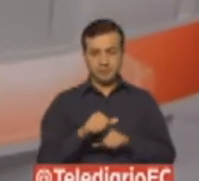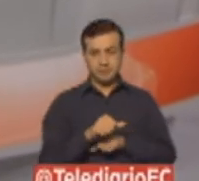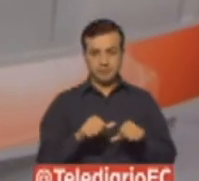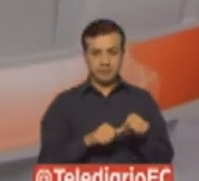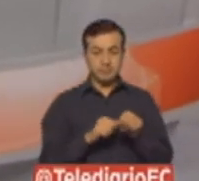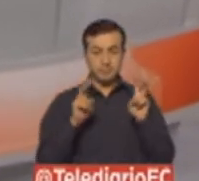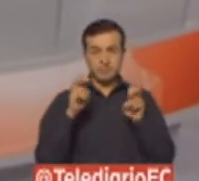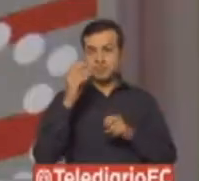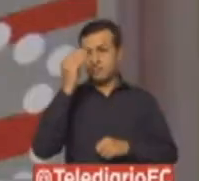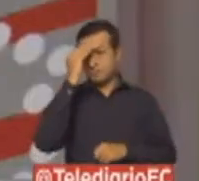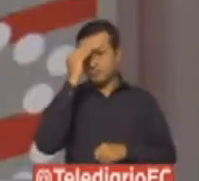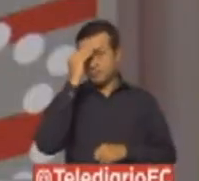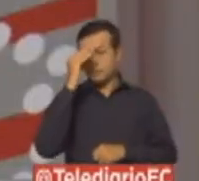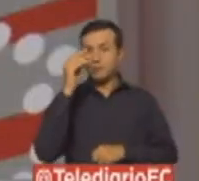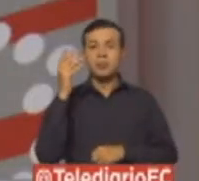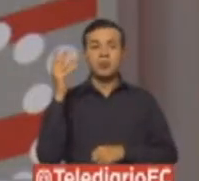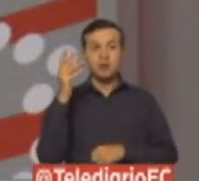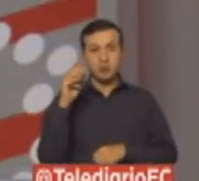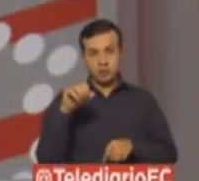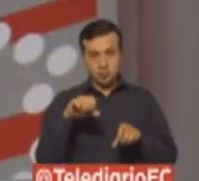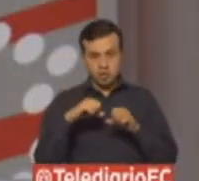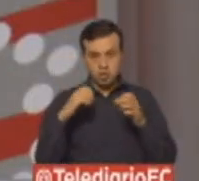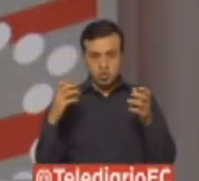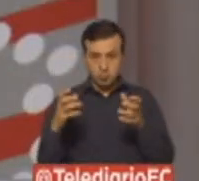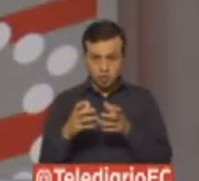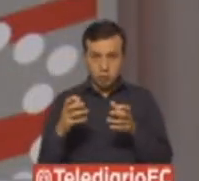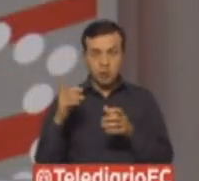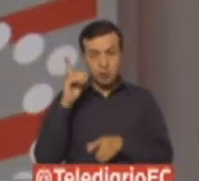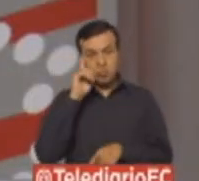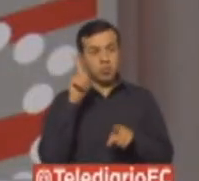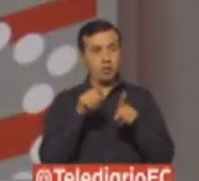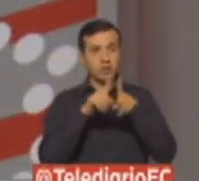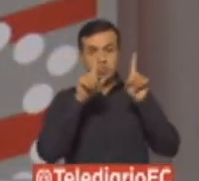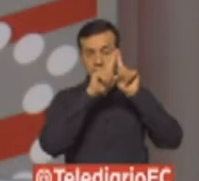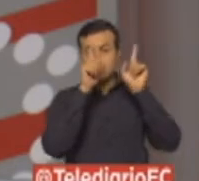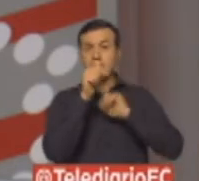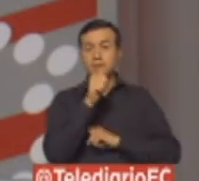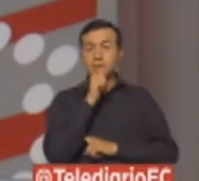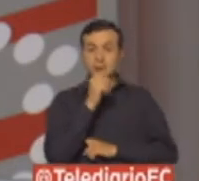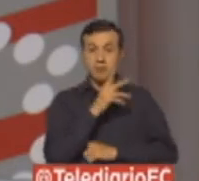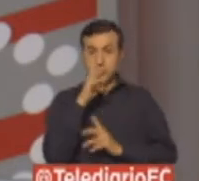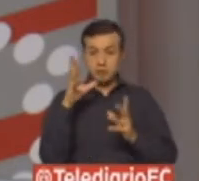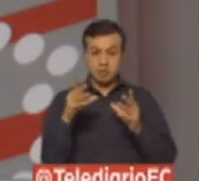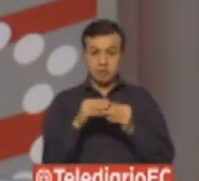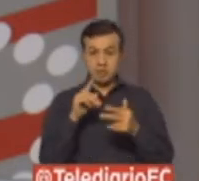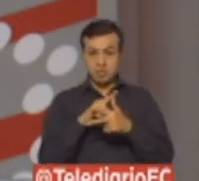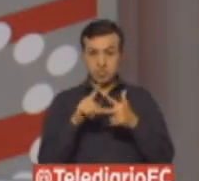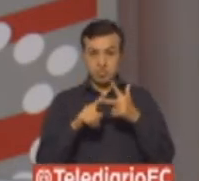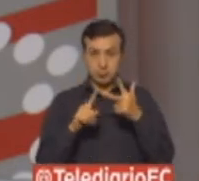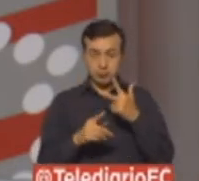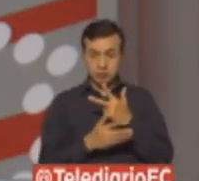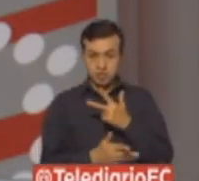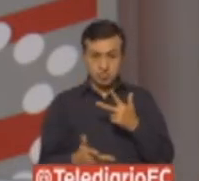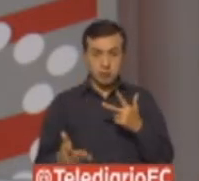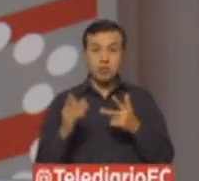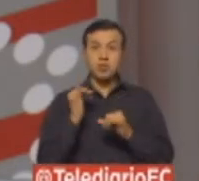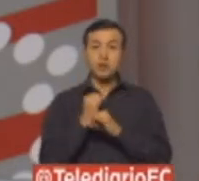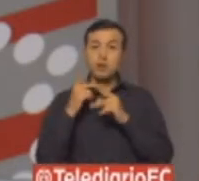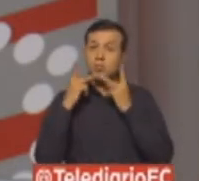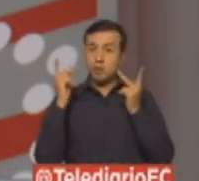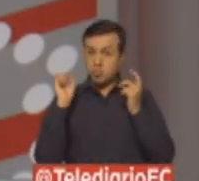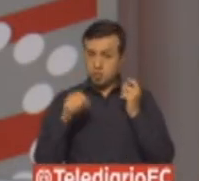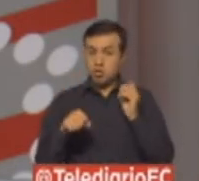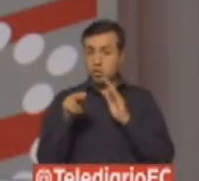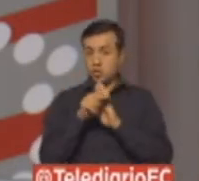vinculado a los temas de educación la movilización social y el acuerdo con el sector privado si no hay todos estos actores jugando el sector público pues